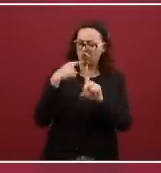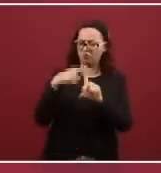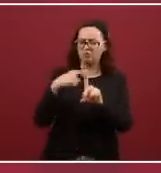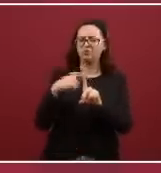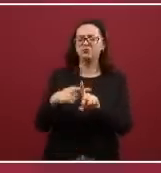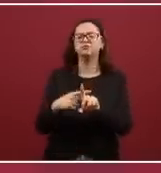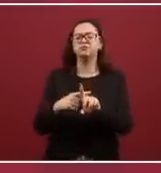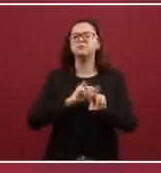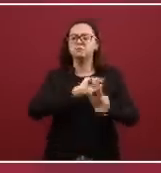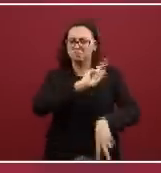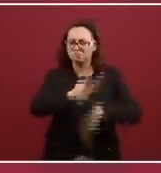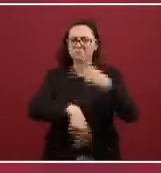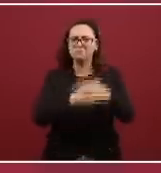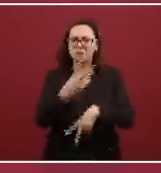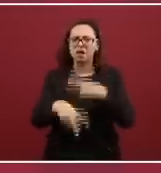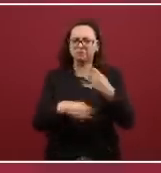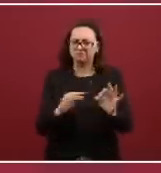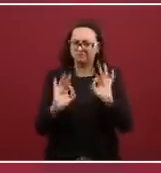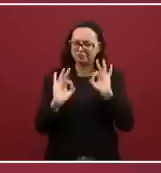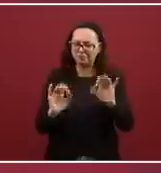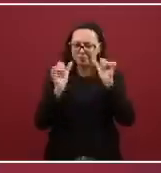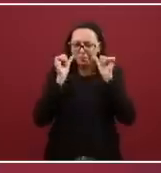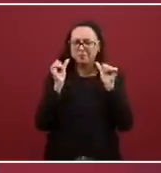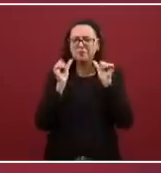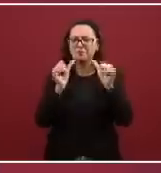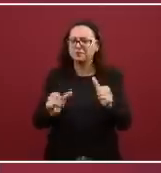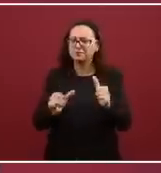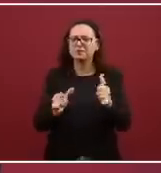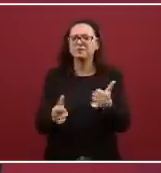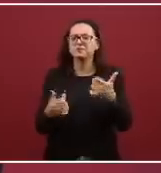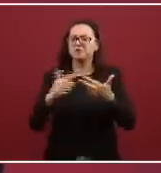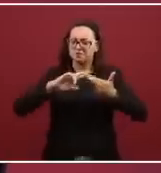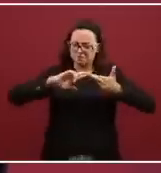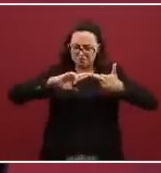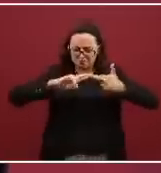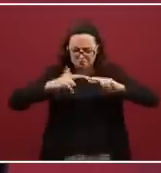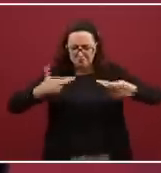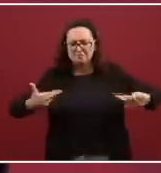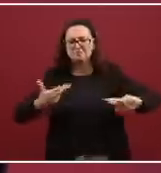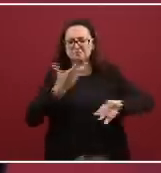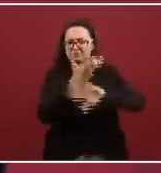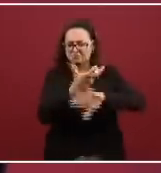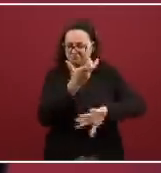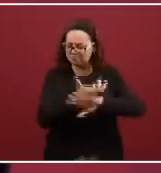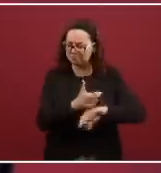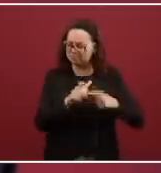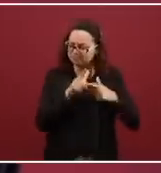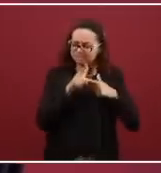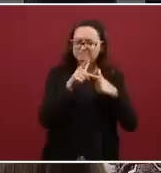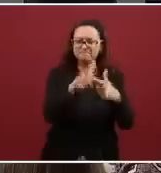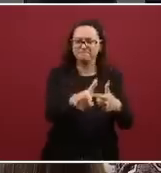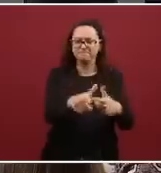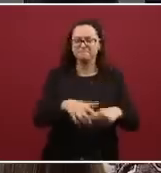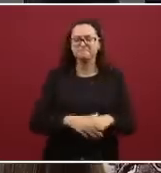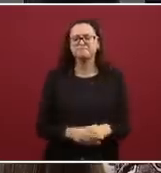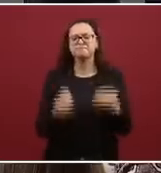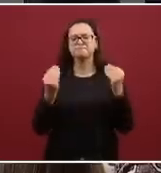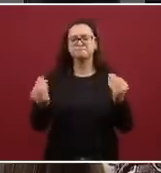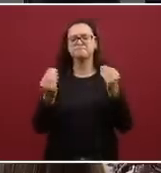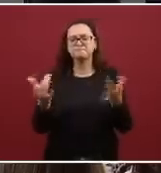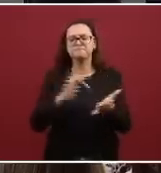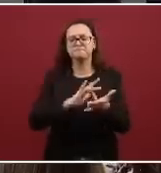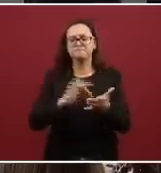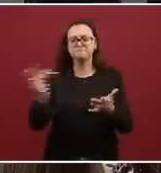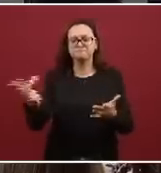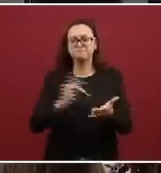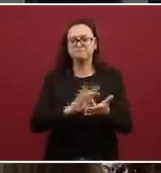atender este asunto y se van a mantener muy buenas relaciones con el gobierno de eeuu muchas gracias